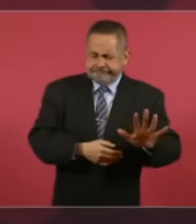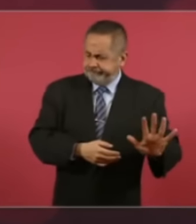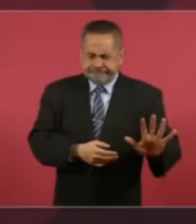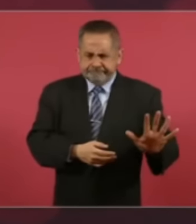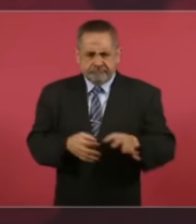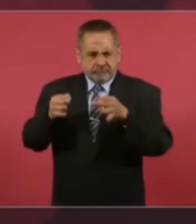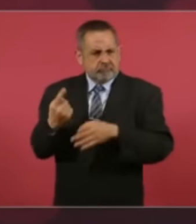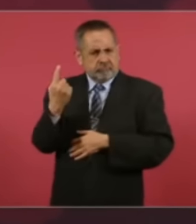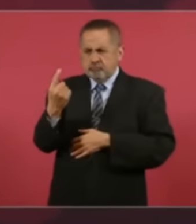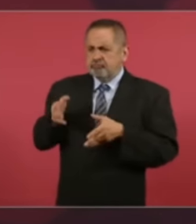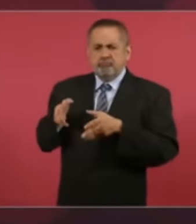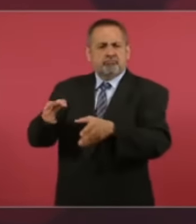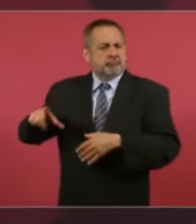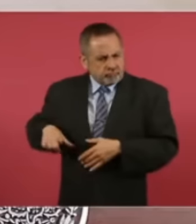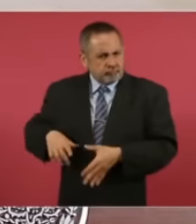uno